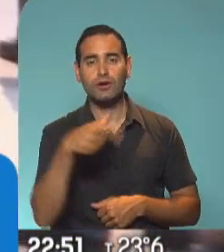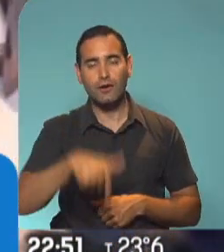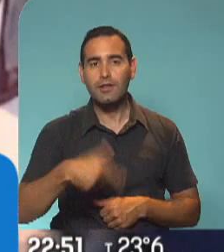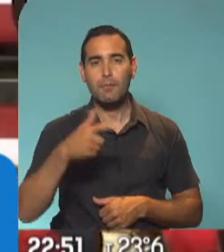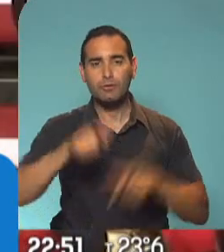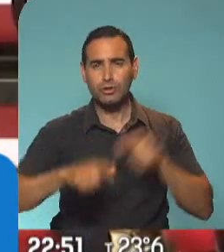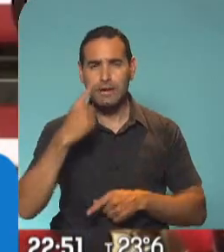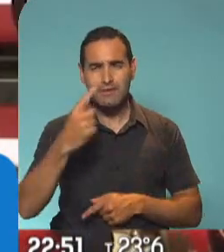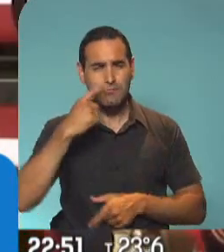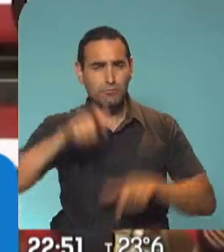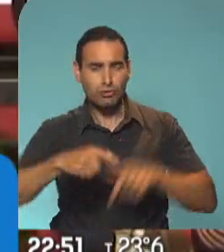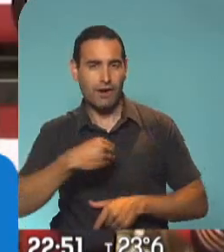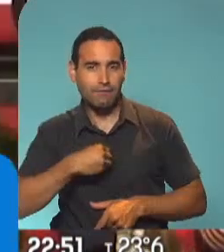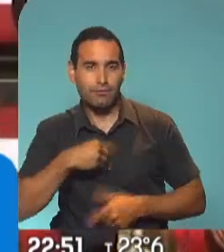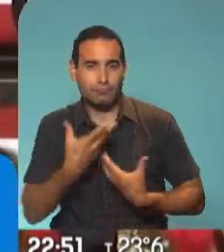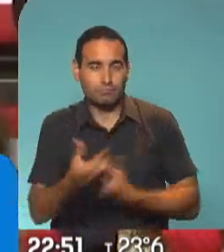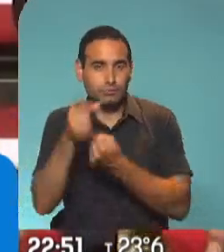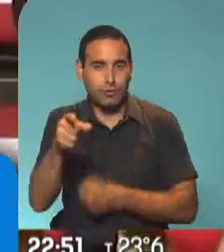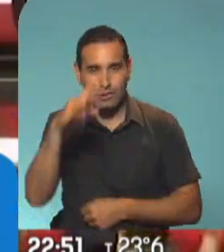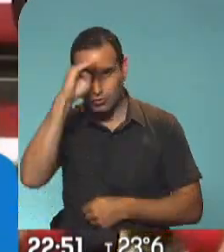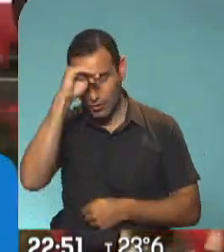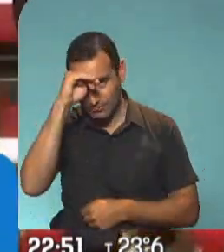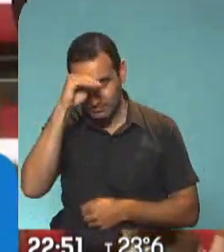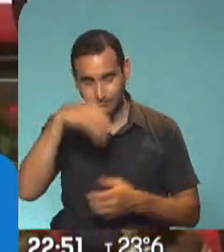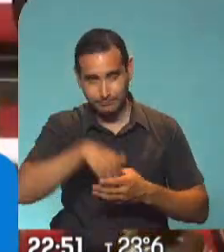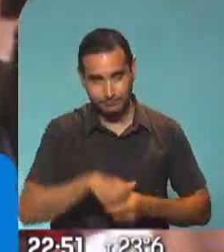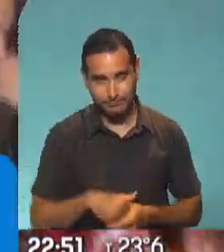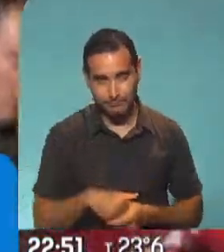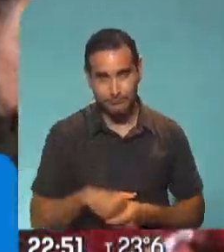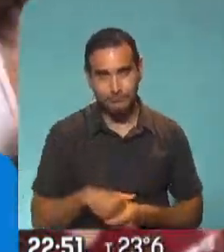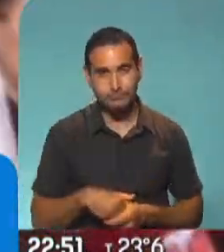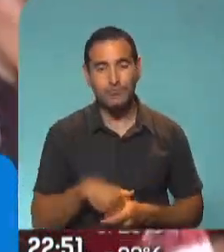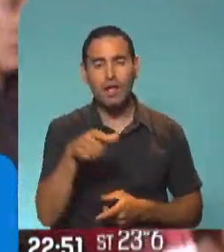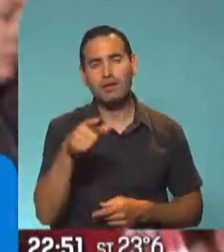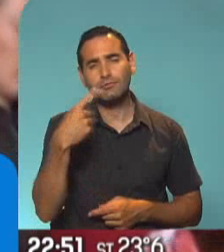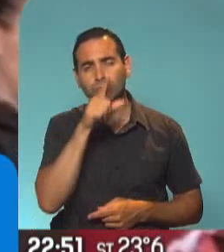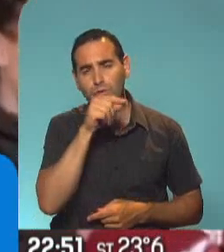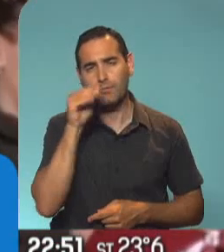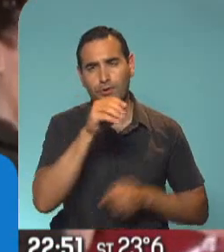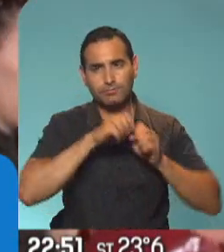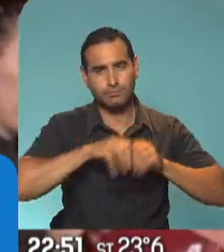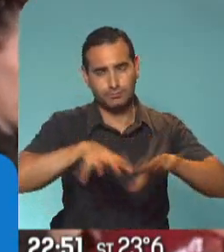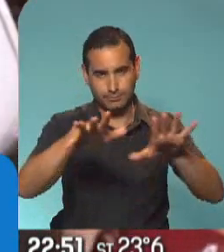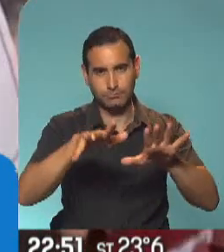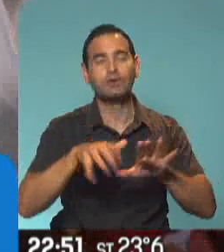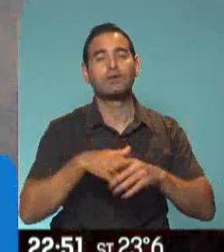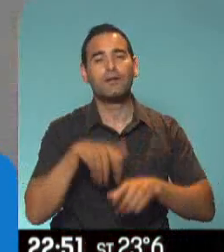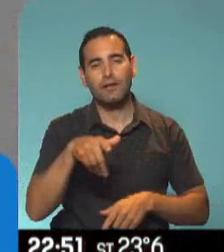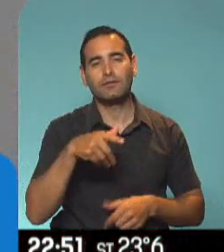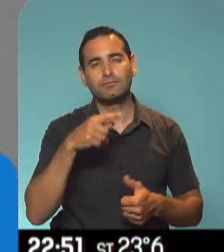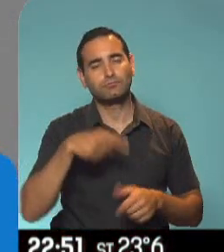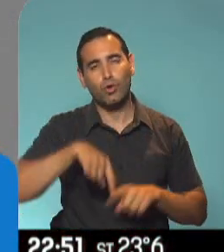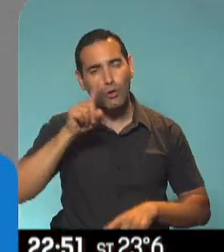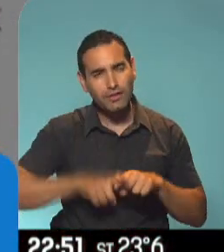miles de simpatizantes, reforzando el argumento que había enviado a su base electoral a través de Twitter, su canal de comunicación preferido, a lo largo del día en